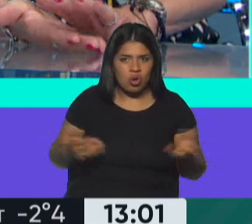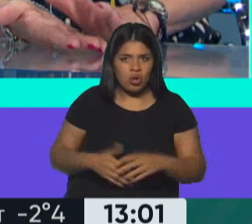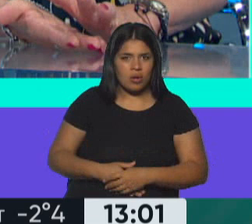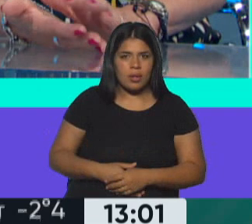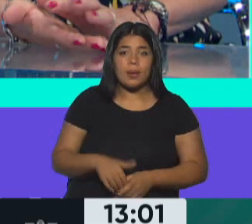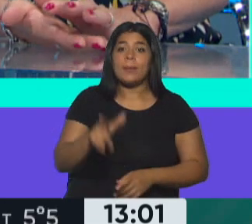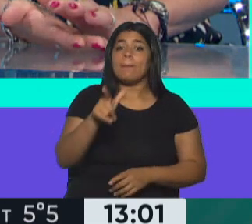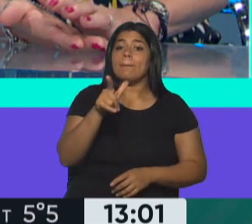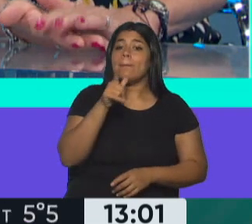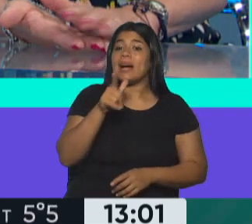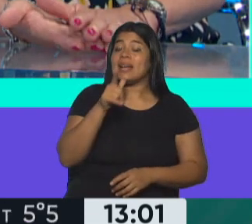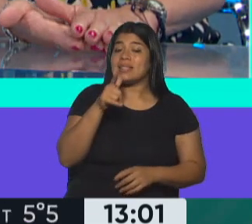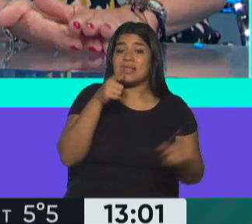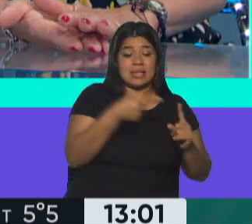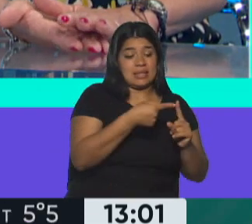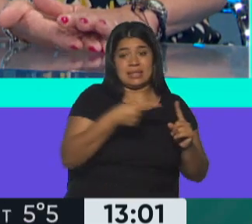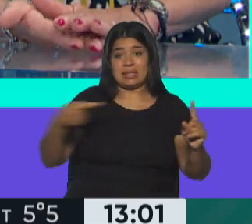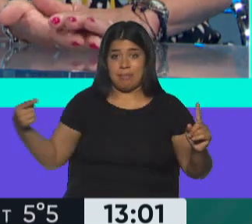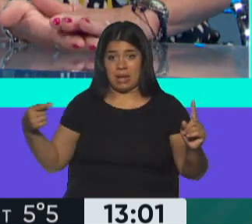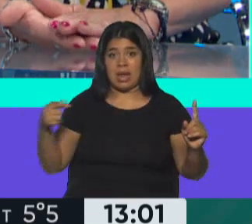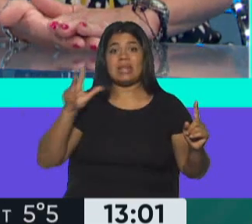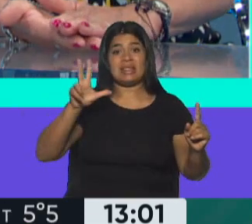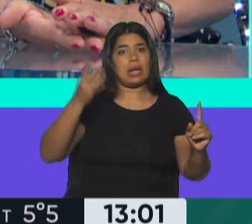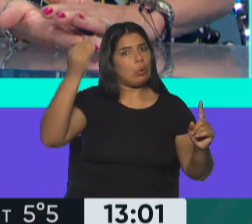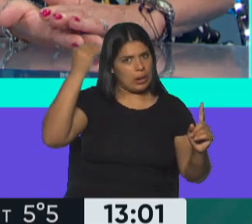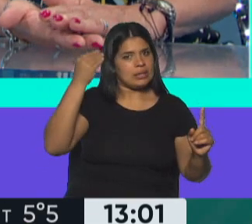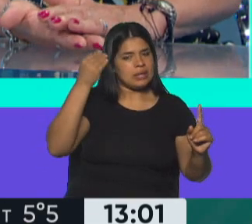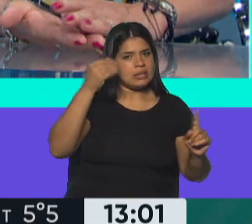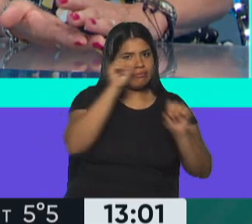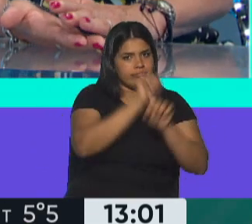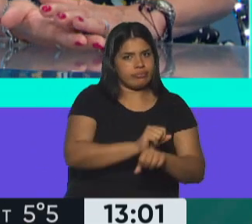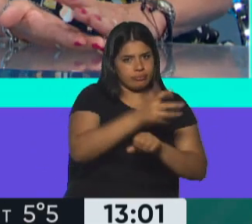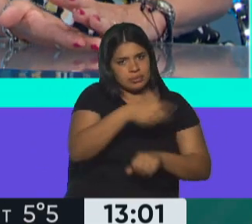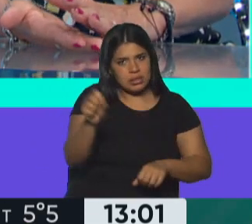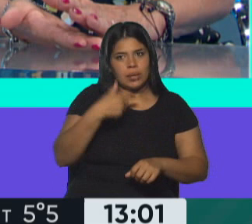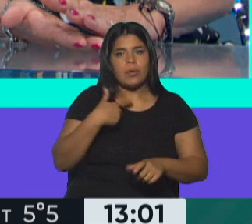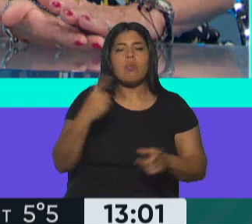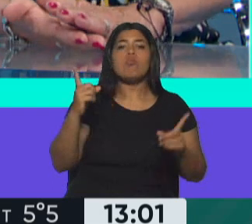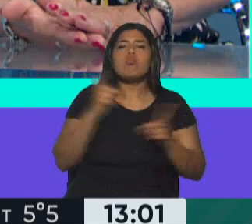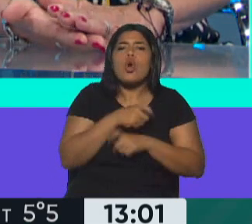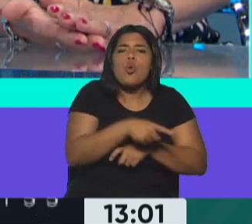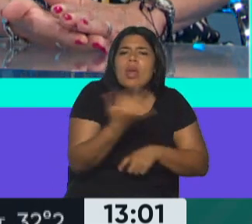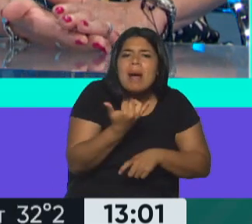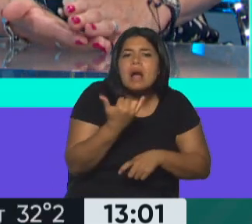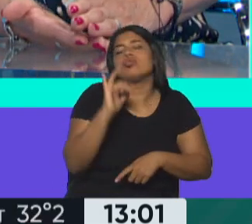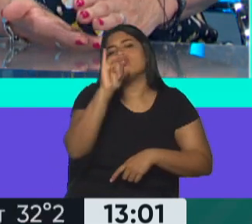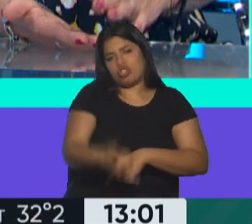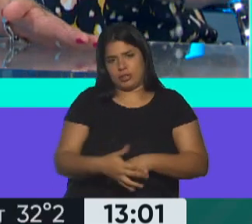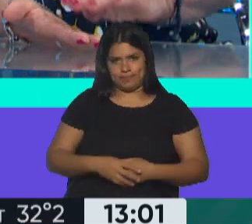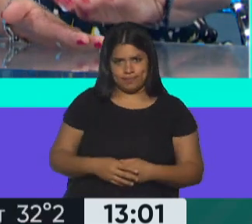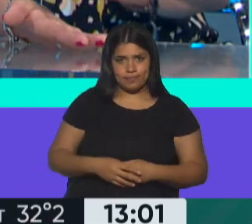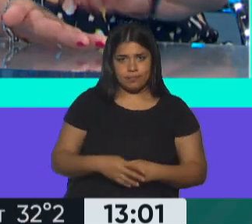porque parece ser que en la semana hubo tres detenciones de él bueno y tenía problemas ahora y